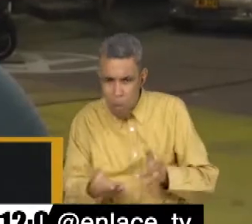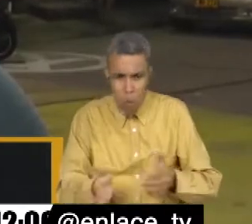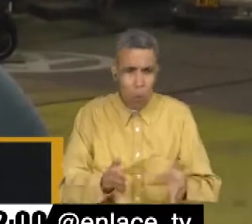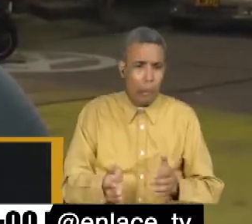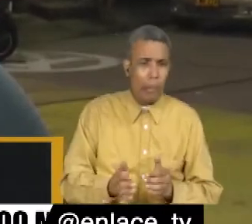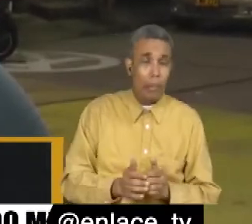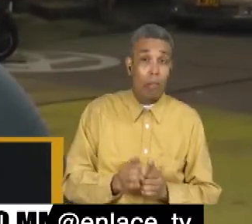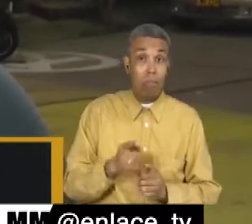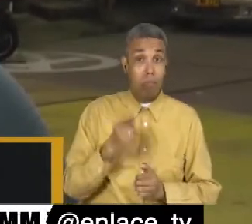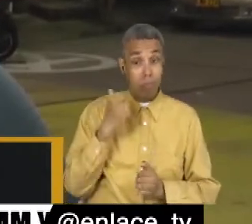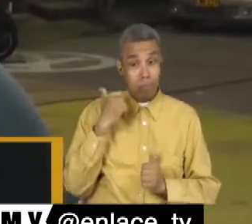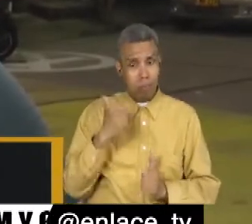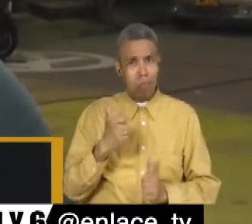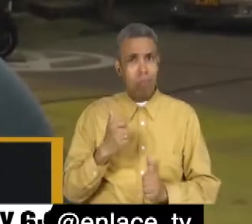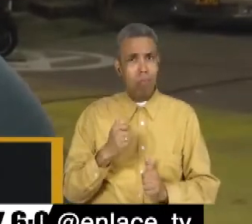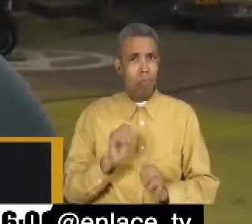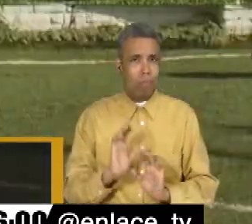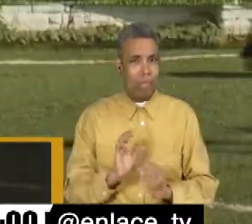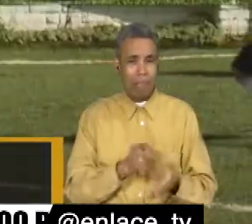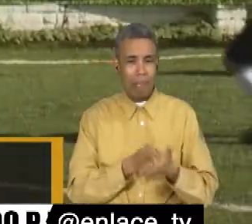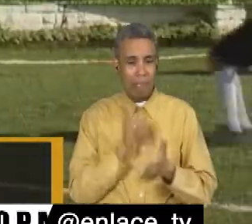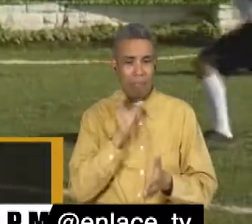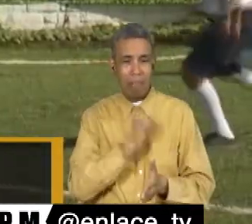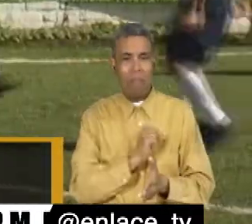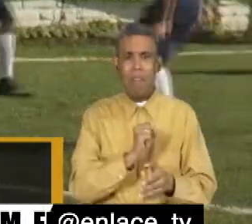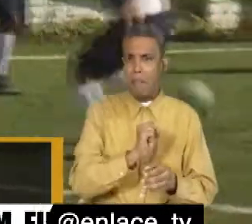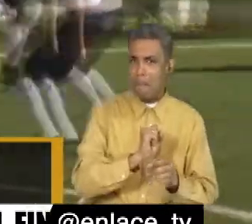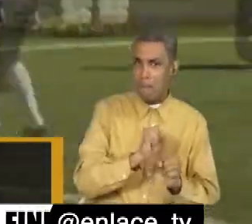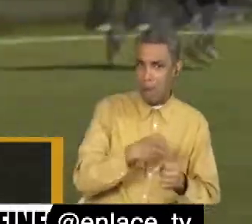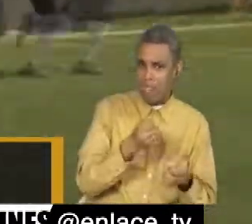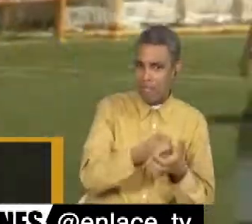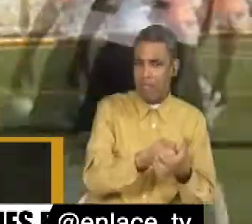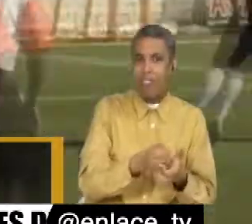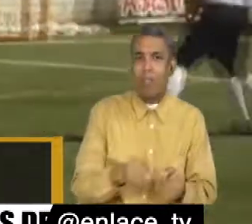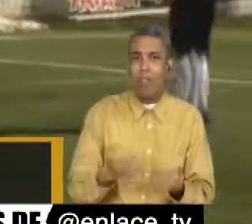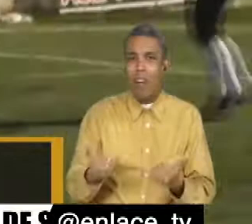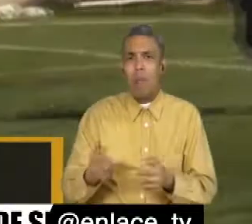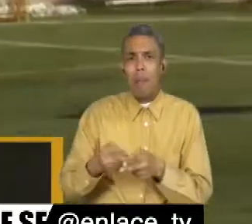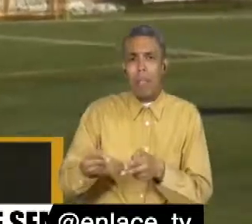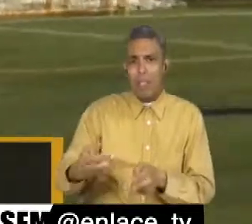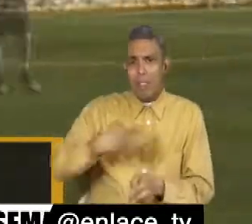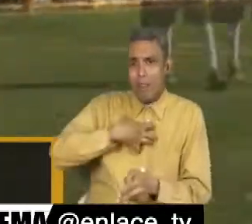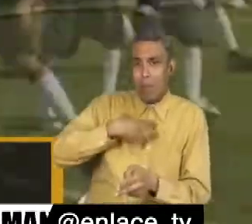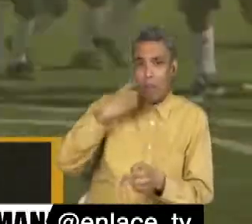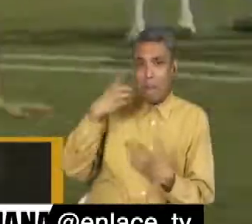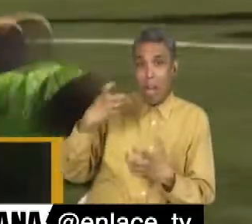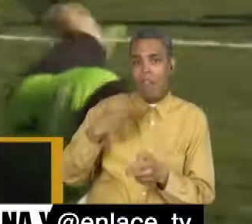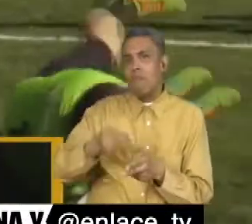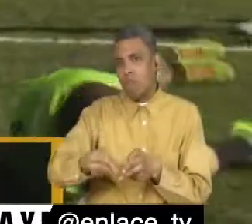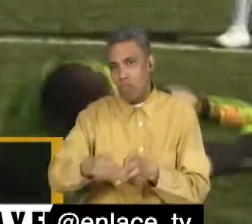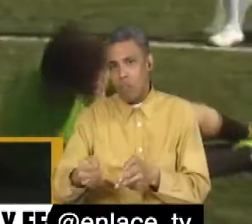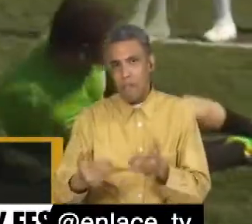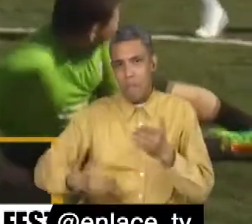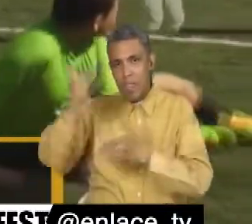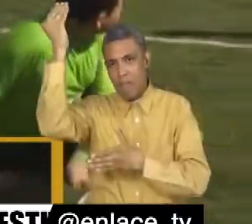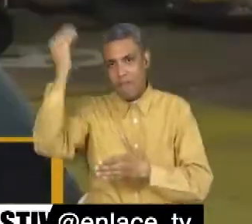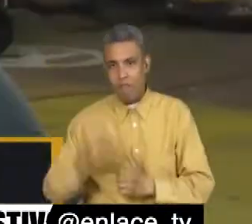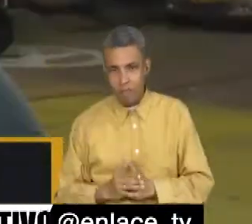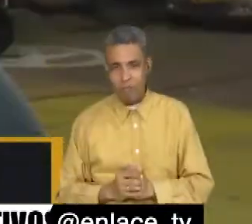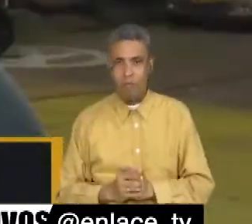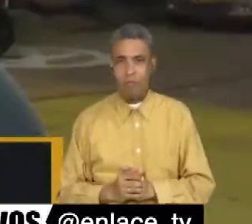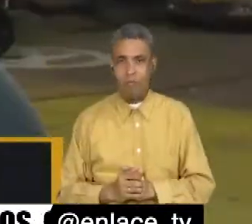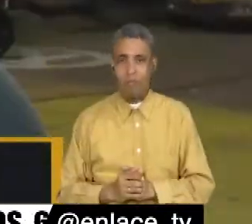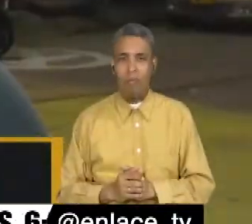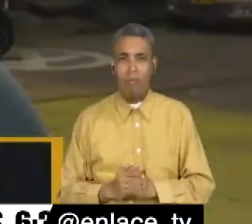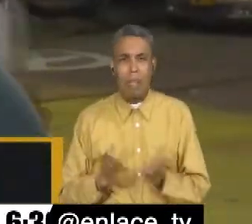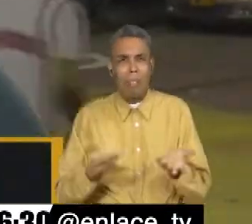clubes. De esa forma se descubren nuevos talentos. Ya está todo listo para darle inicio a uno de los eventos deportivos más esperados del año. Y pues es